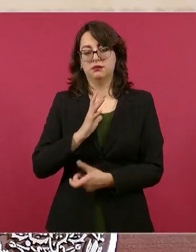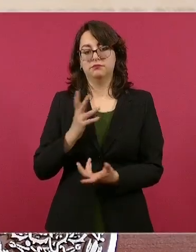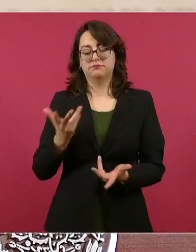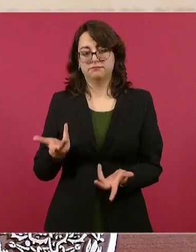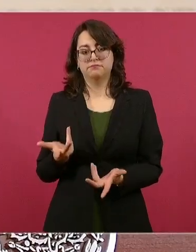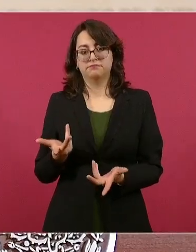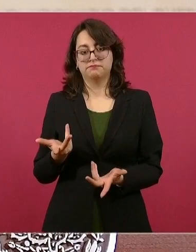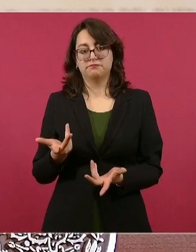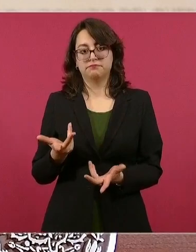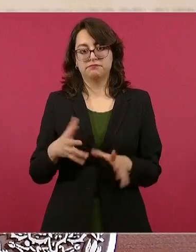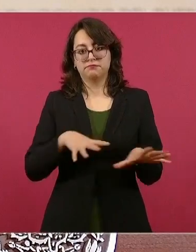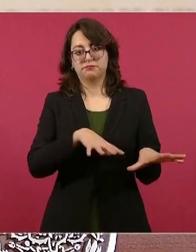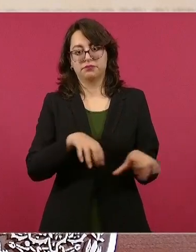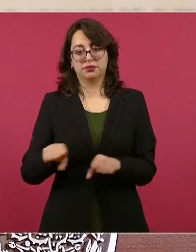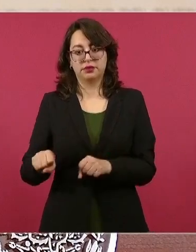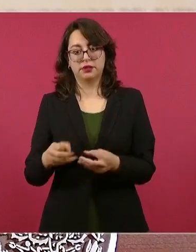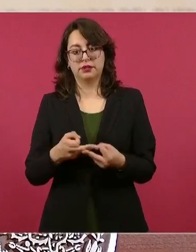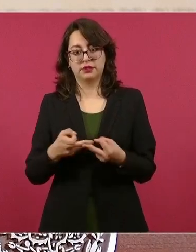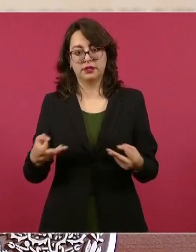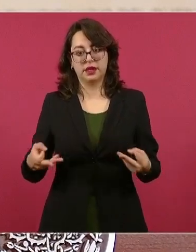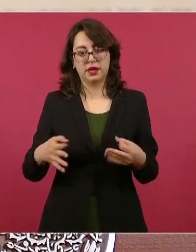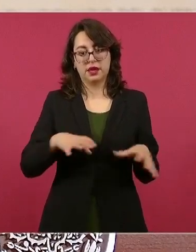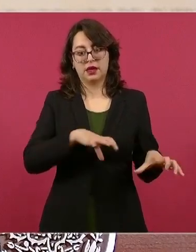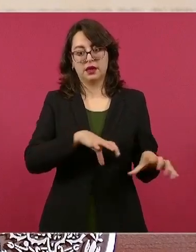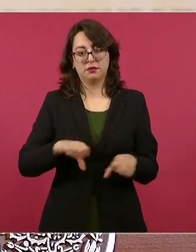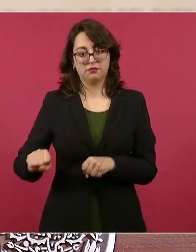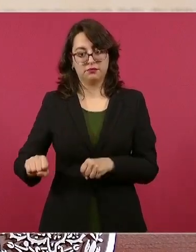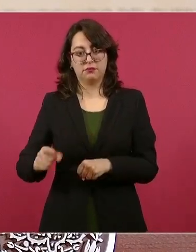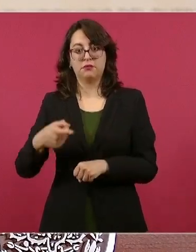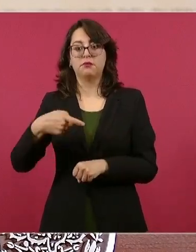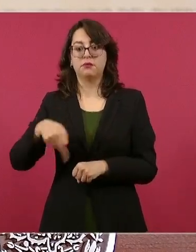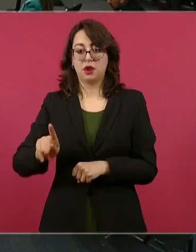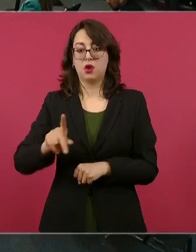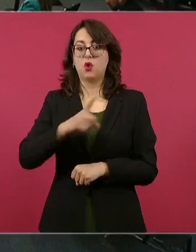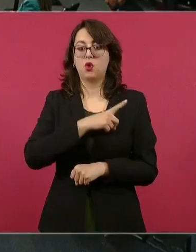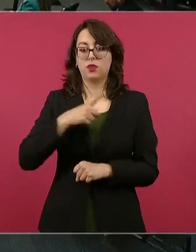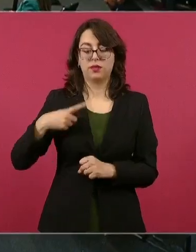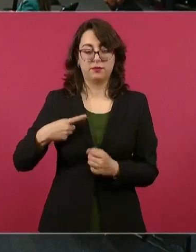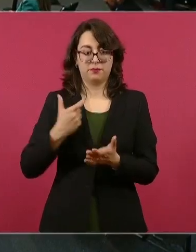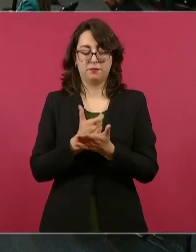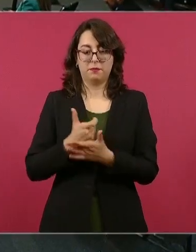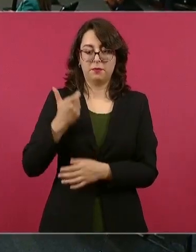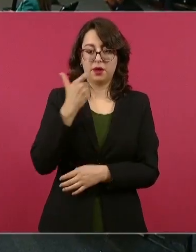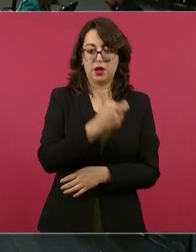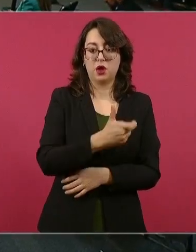la expropiación, pero no están